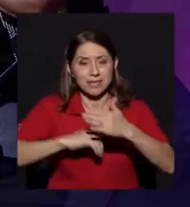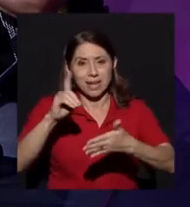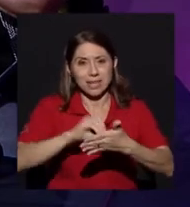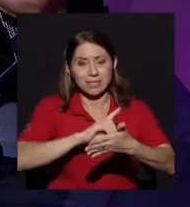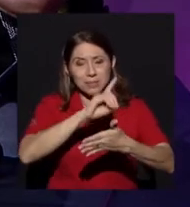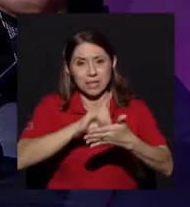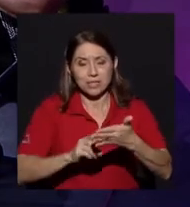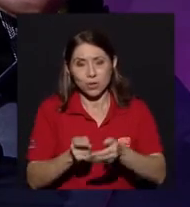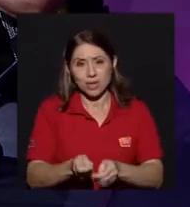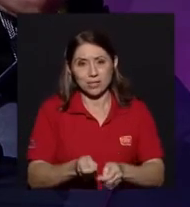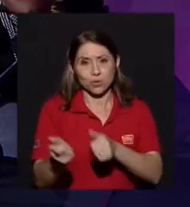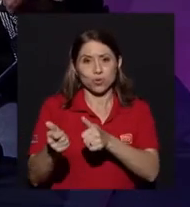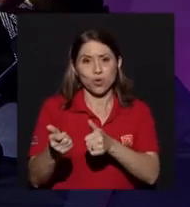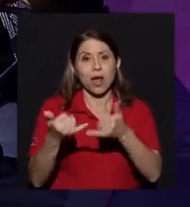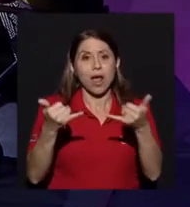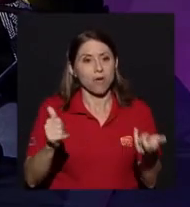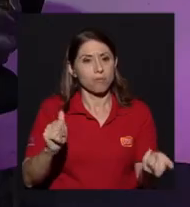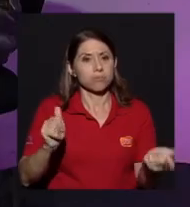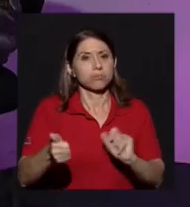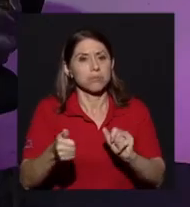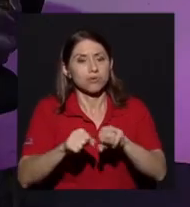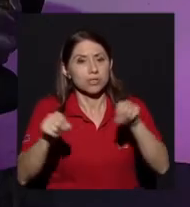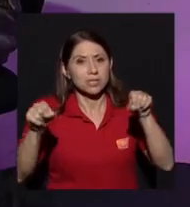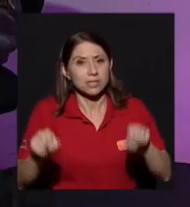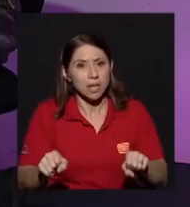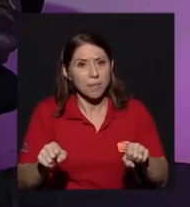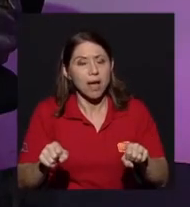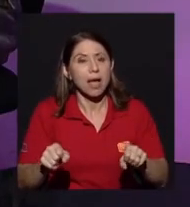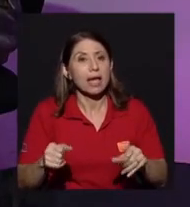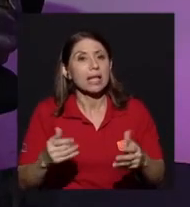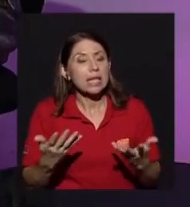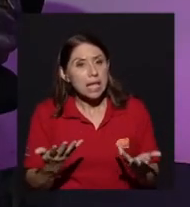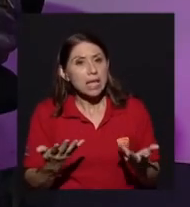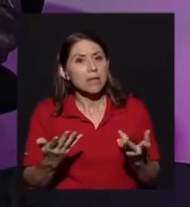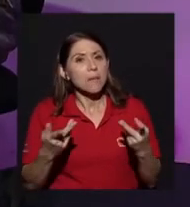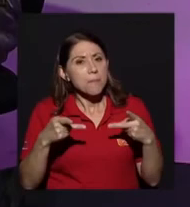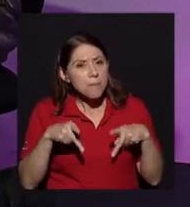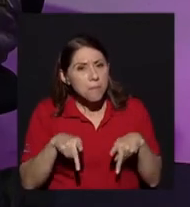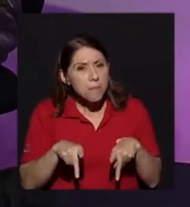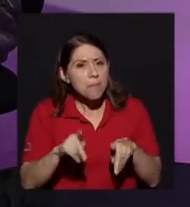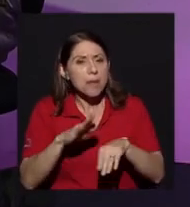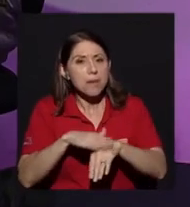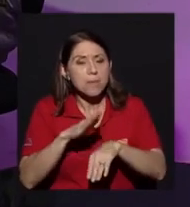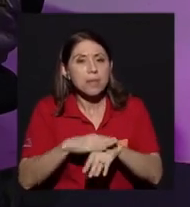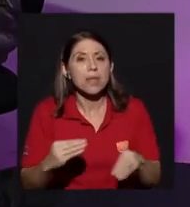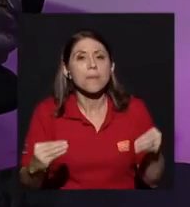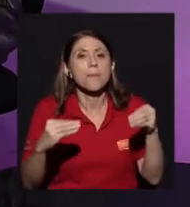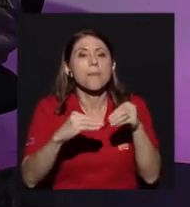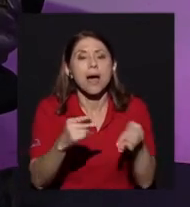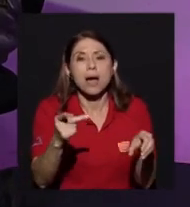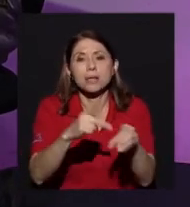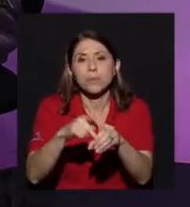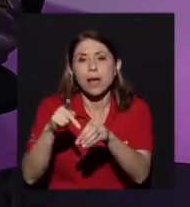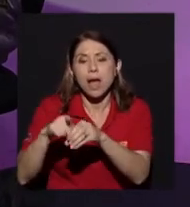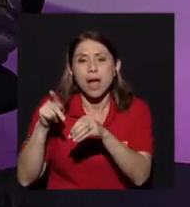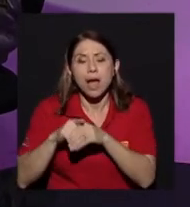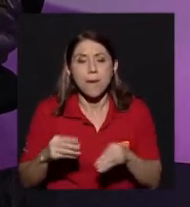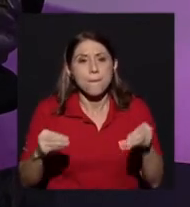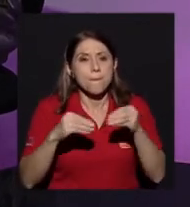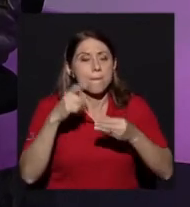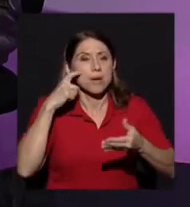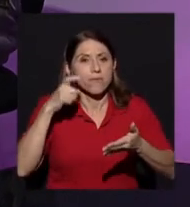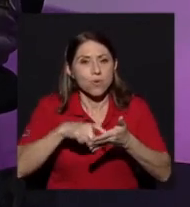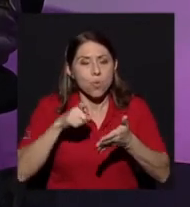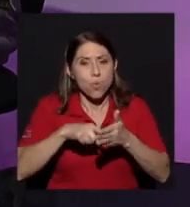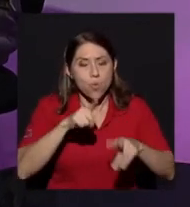a un sistema mucho de que permitiría en algún sentido una mayor participación una mayor un mayor reconocimiento